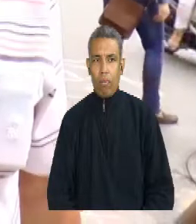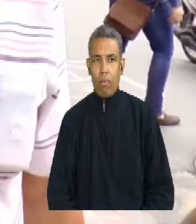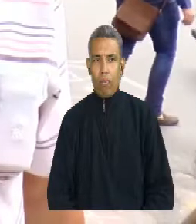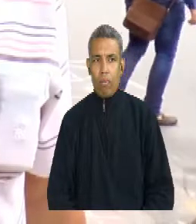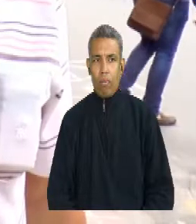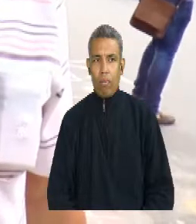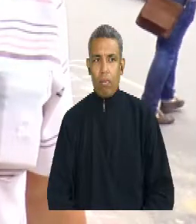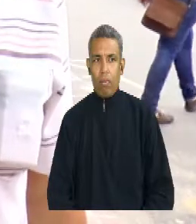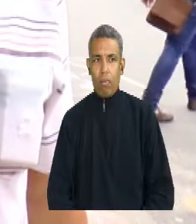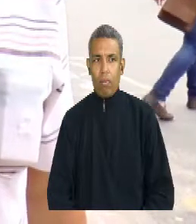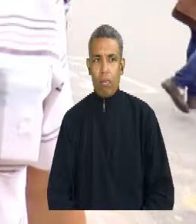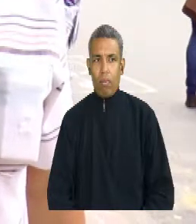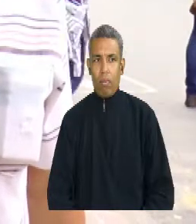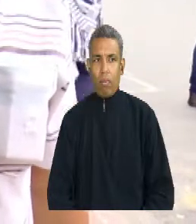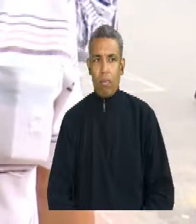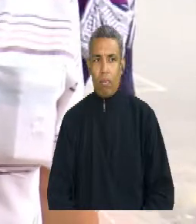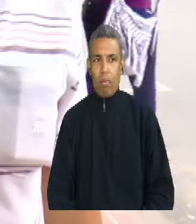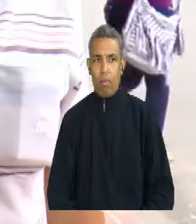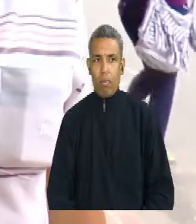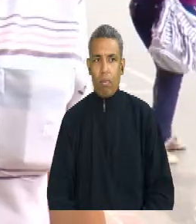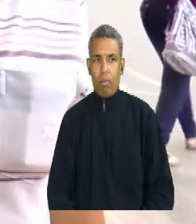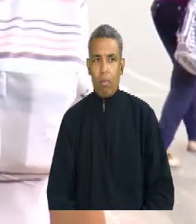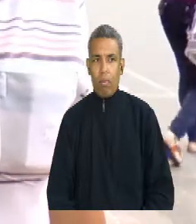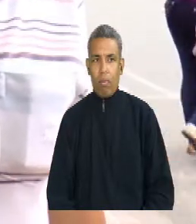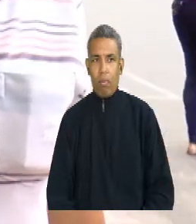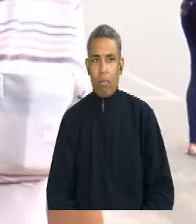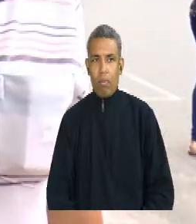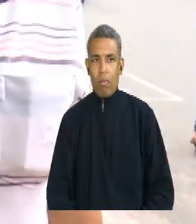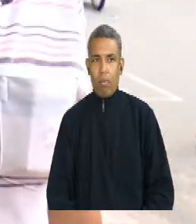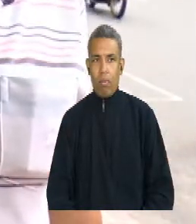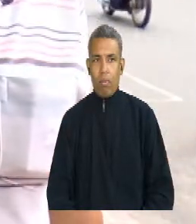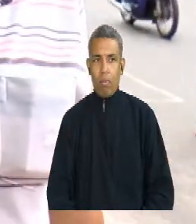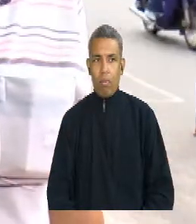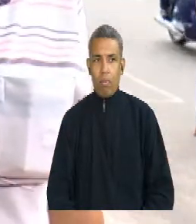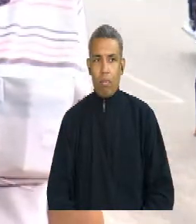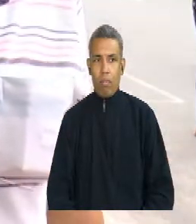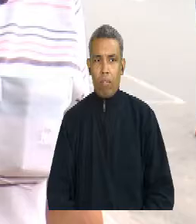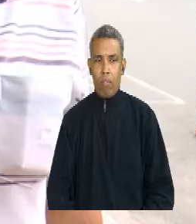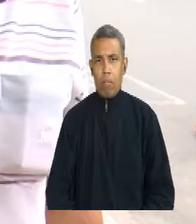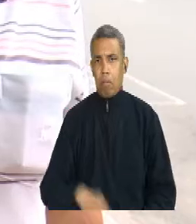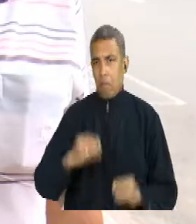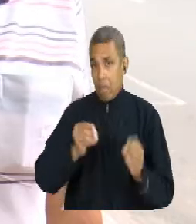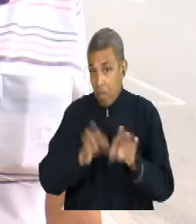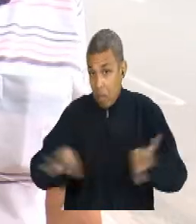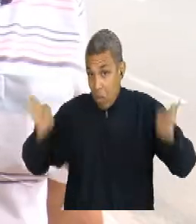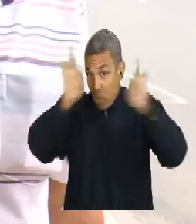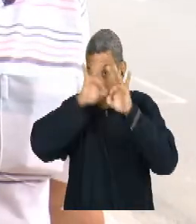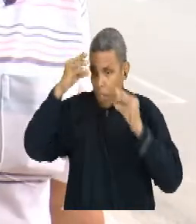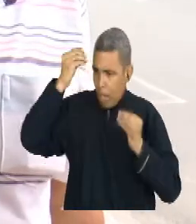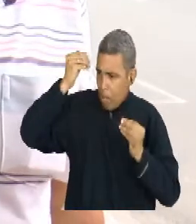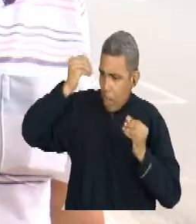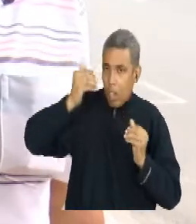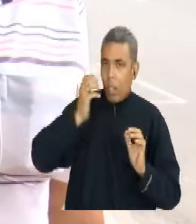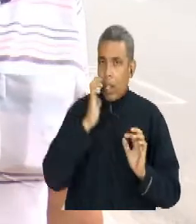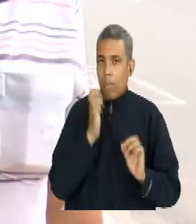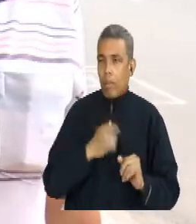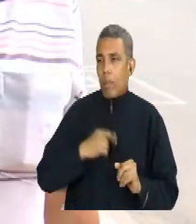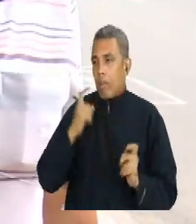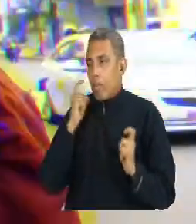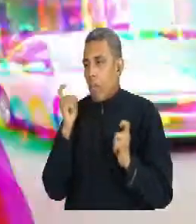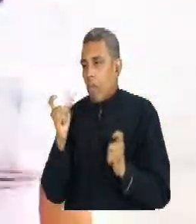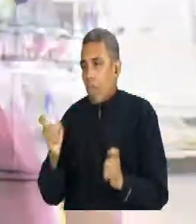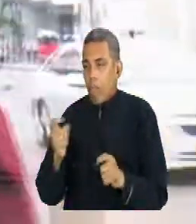Si tiene ya madurez, mira las cualidades, los valores que tiene el otro, no tanto la belleza física, sino la belleza